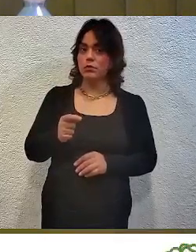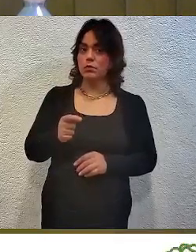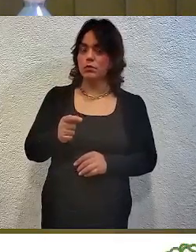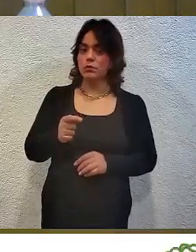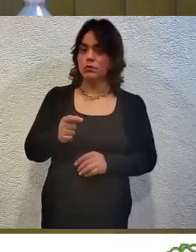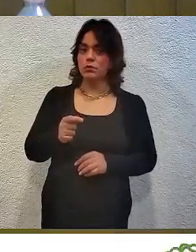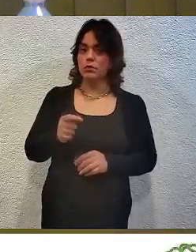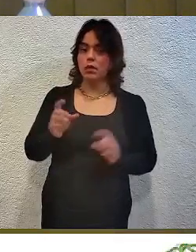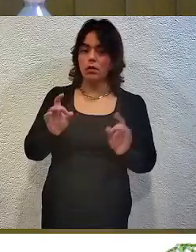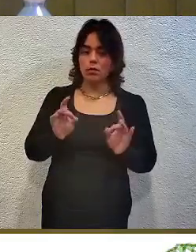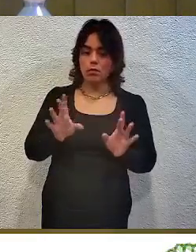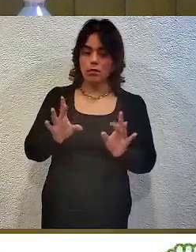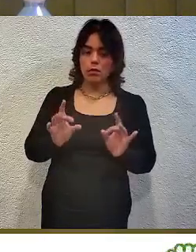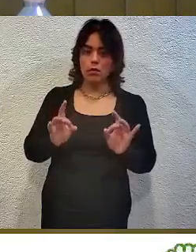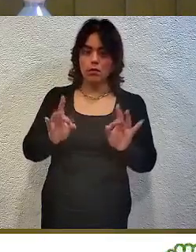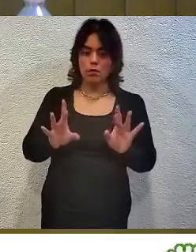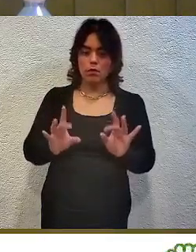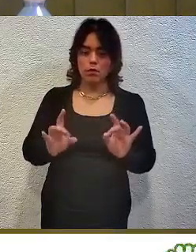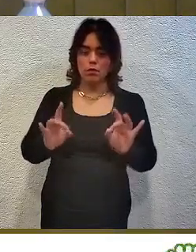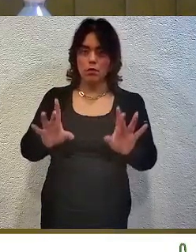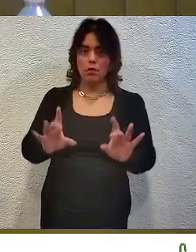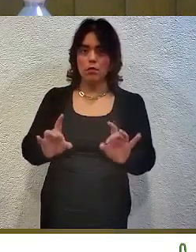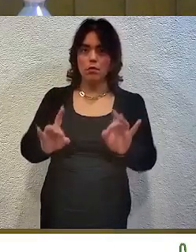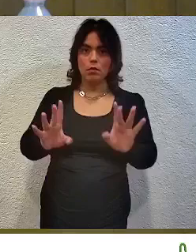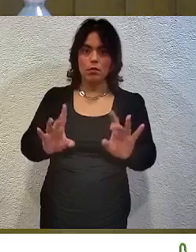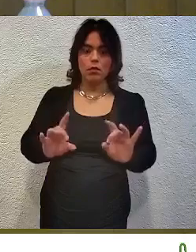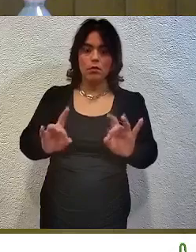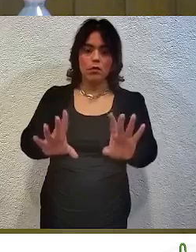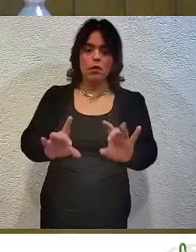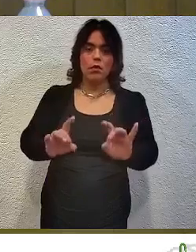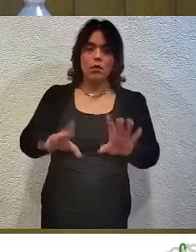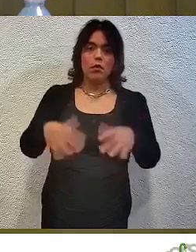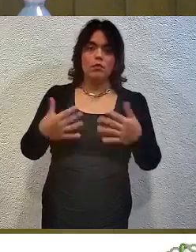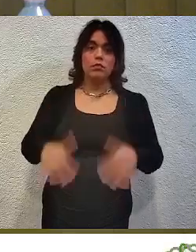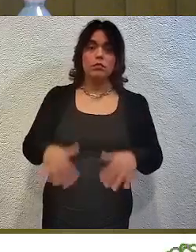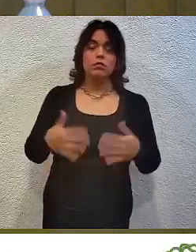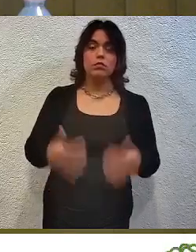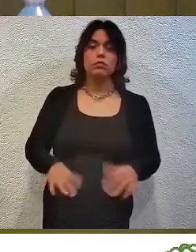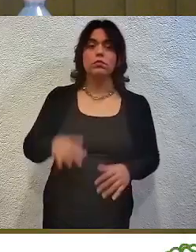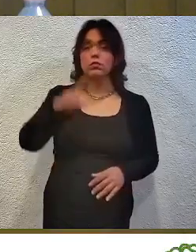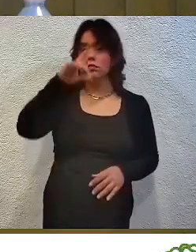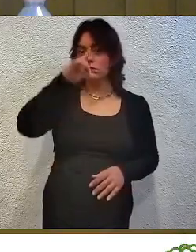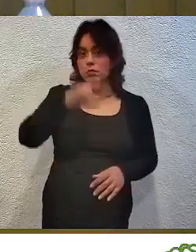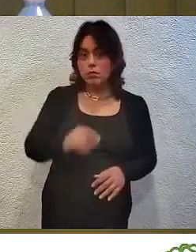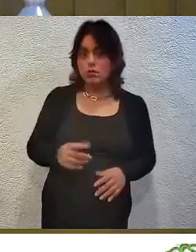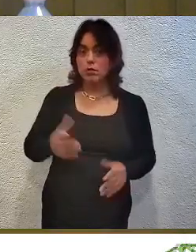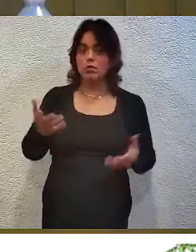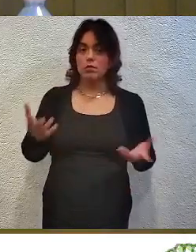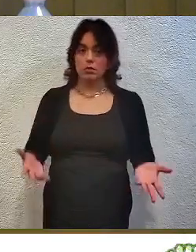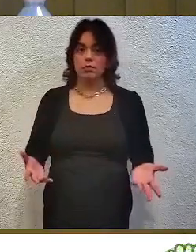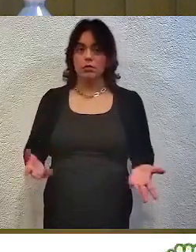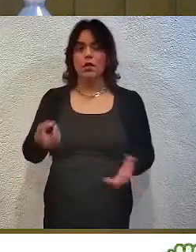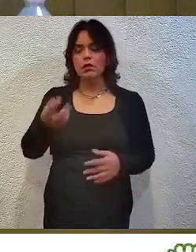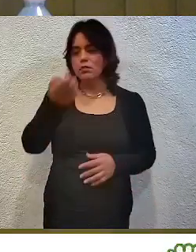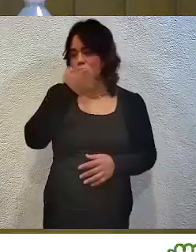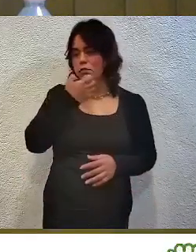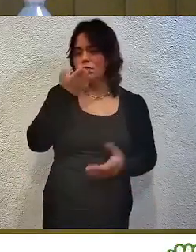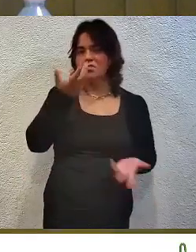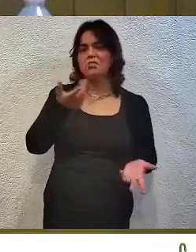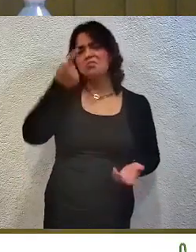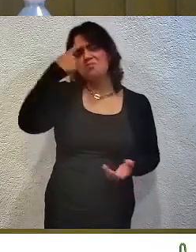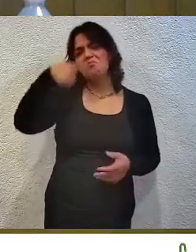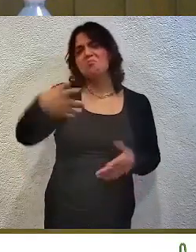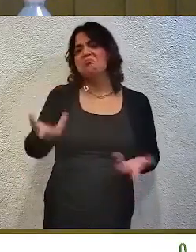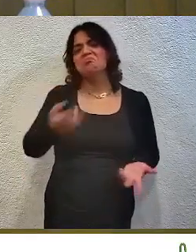causal también de improcedencia y saldría sobrando el análisis, más sin embargo creo